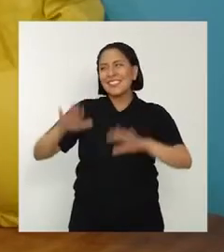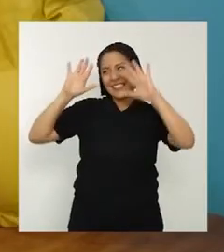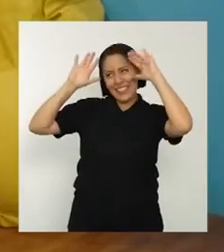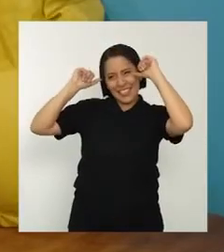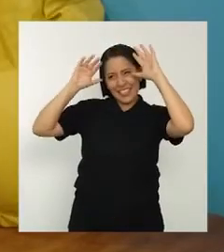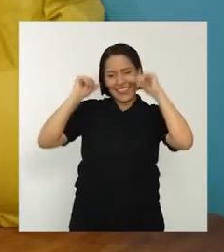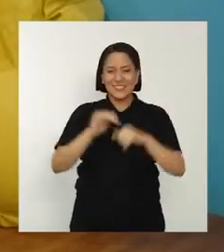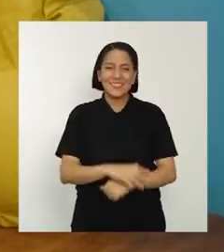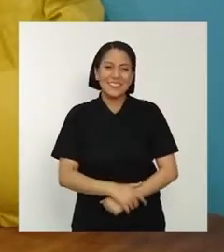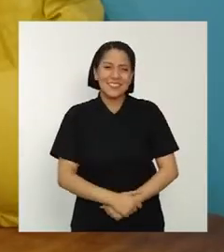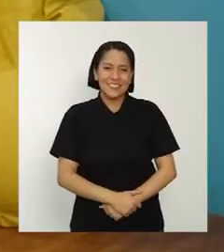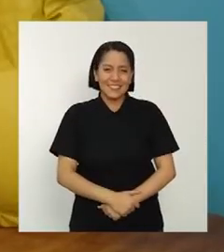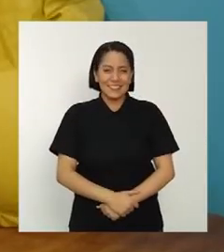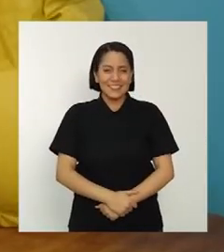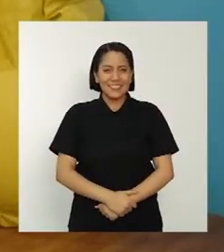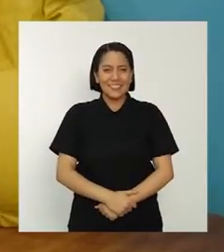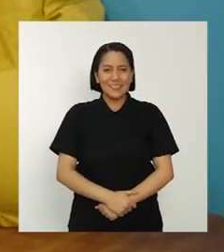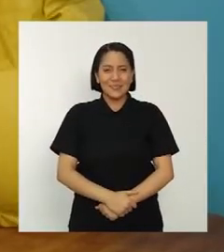Chao.